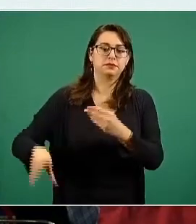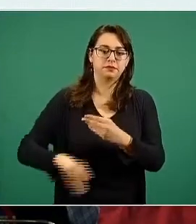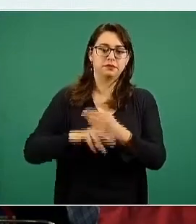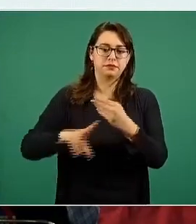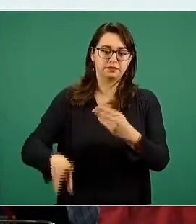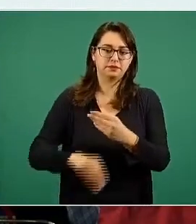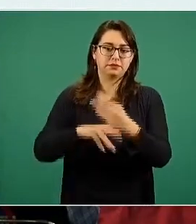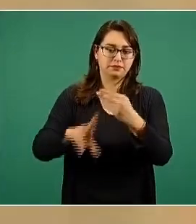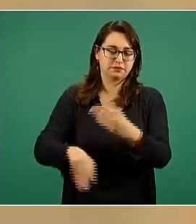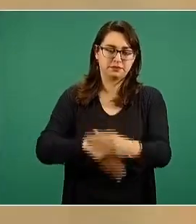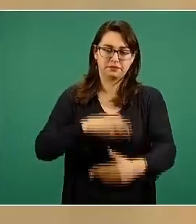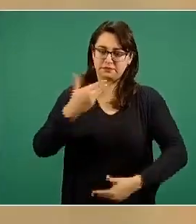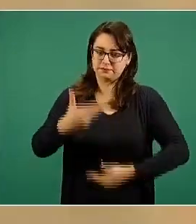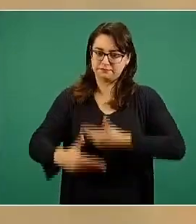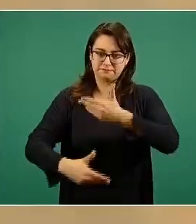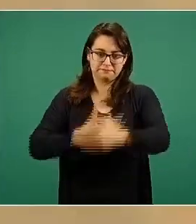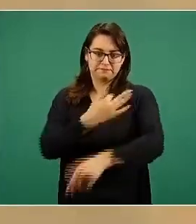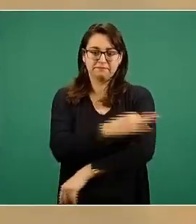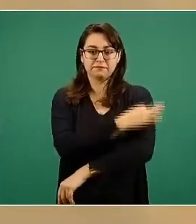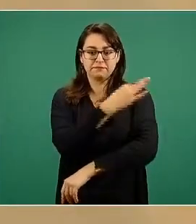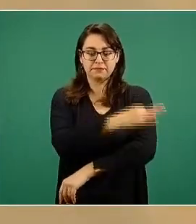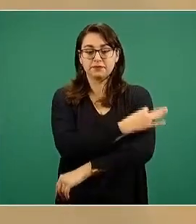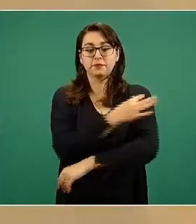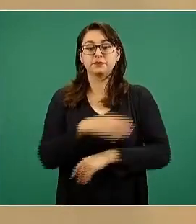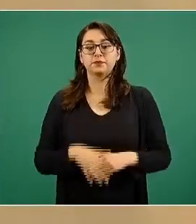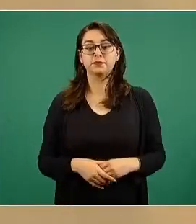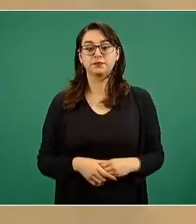número de vacunas.